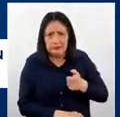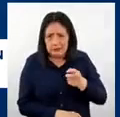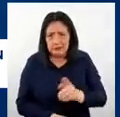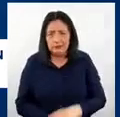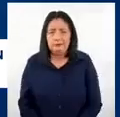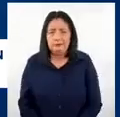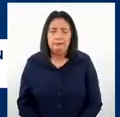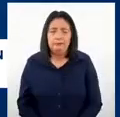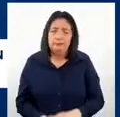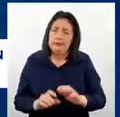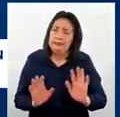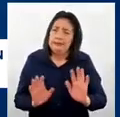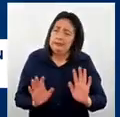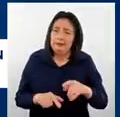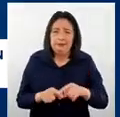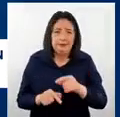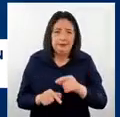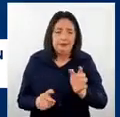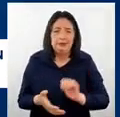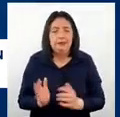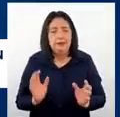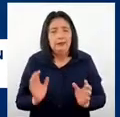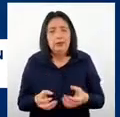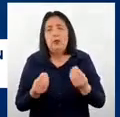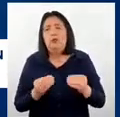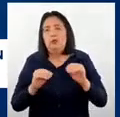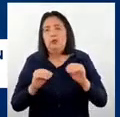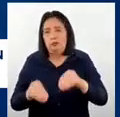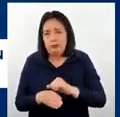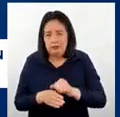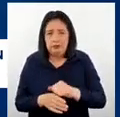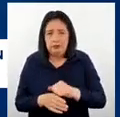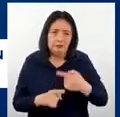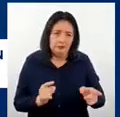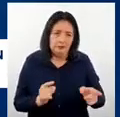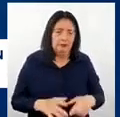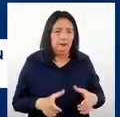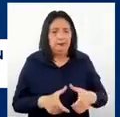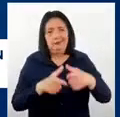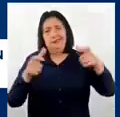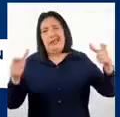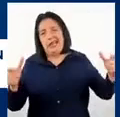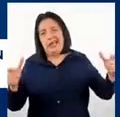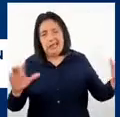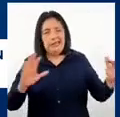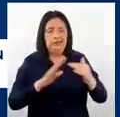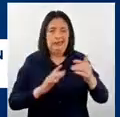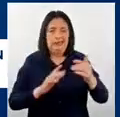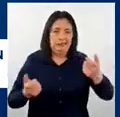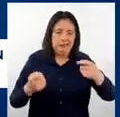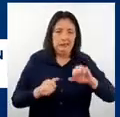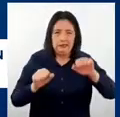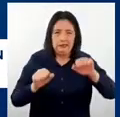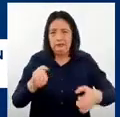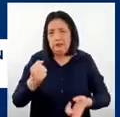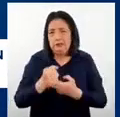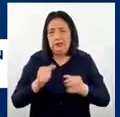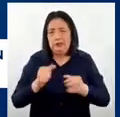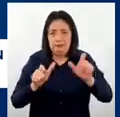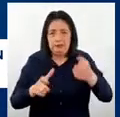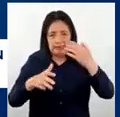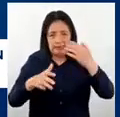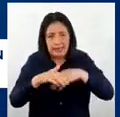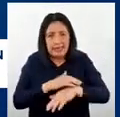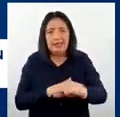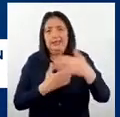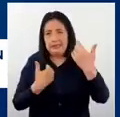Bueno, eso va a depender ya un poco de la implementación, pero si estamos en un centro comercial grande donde se puede asegurar que las personas que están ingresando